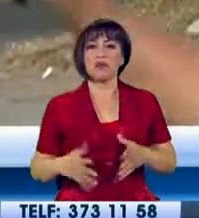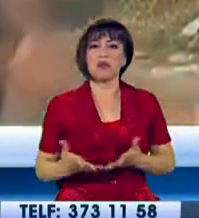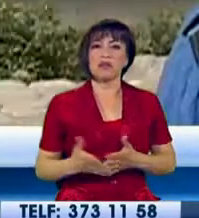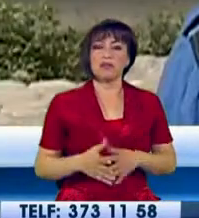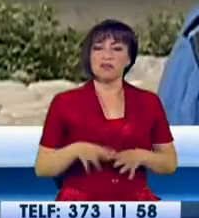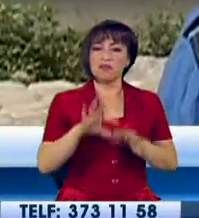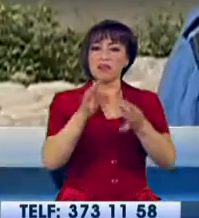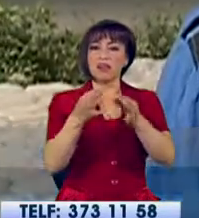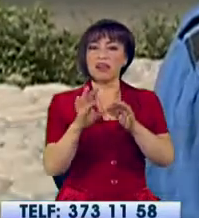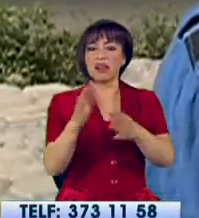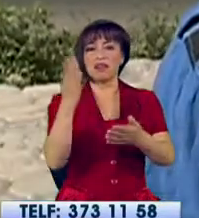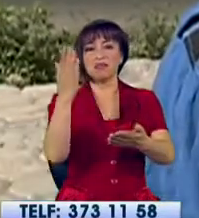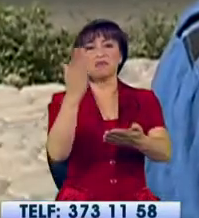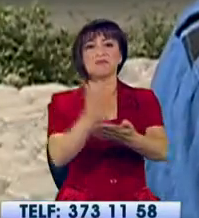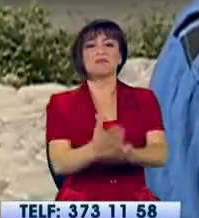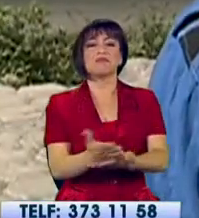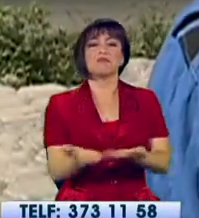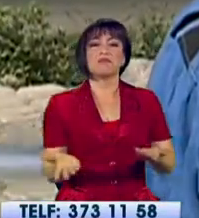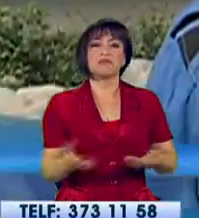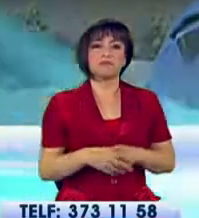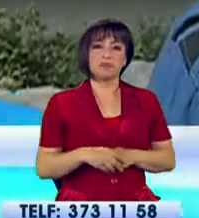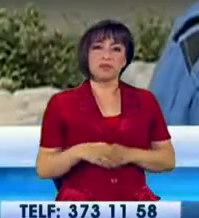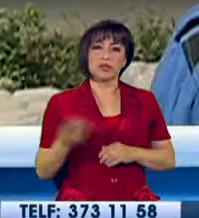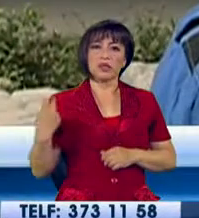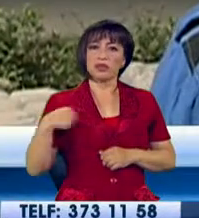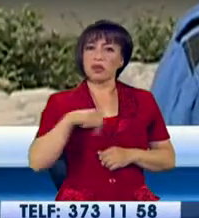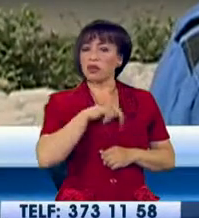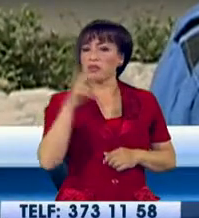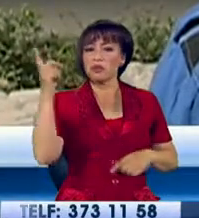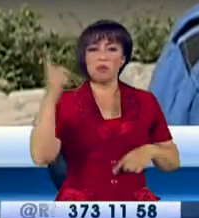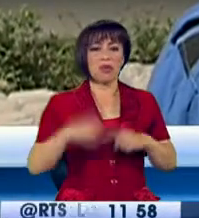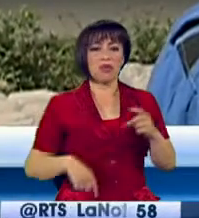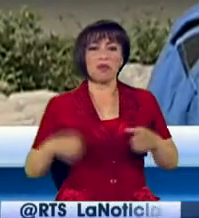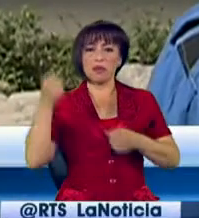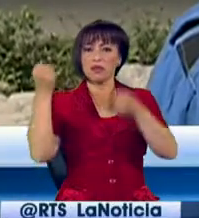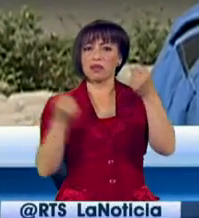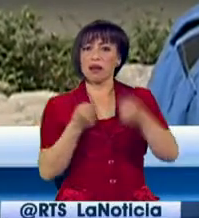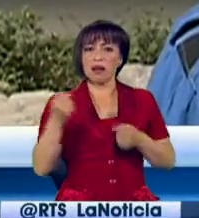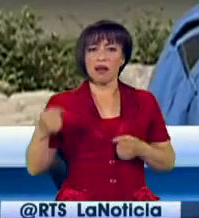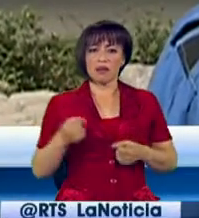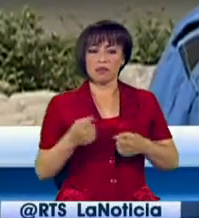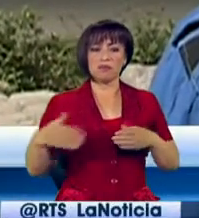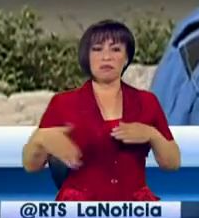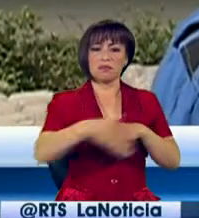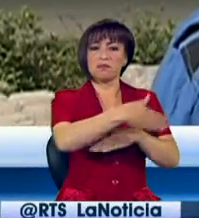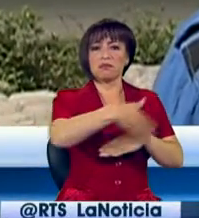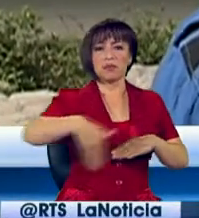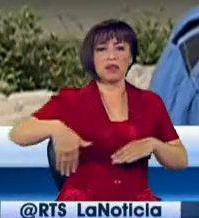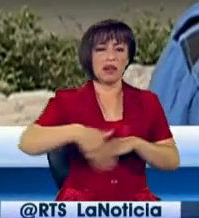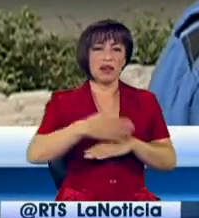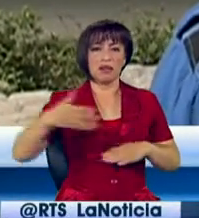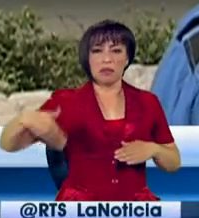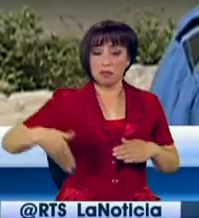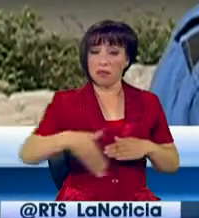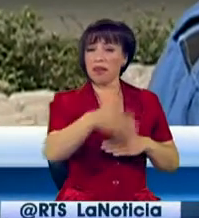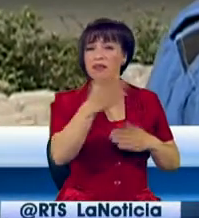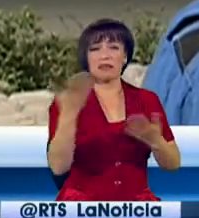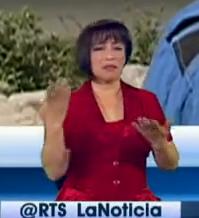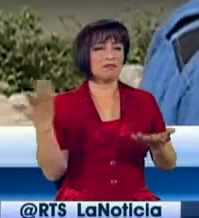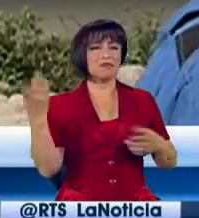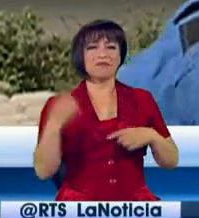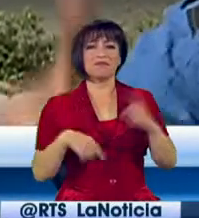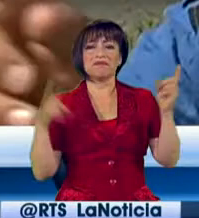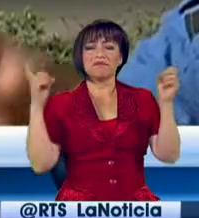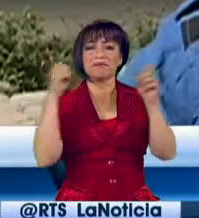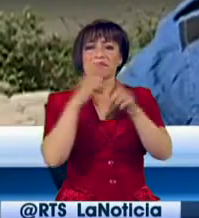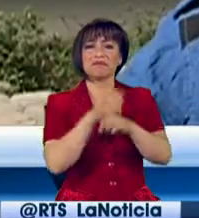dejaron ahí. Nos da muchos inconvenientes ya que no podemos pasar ni con los carros. Nosotros tenemos mucho transporte para escolar igual y nos toca irnos a darnos la vuelta,